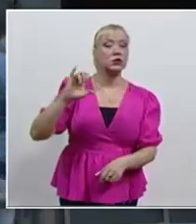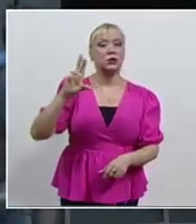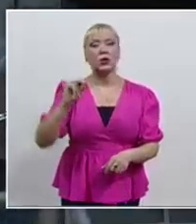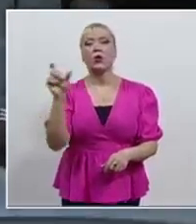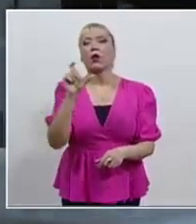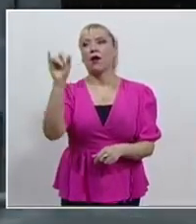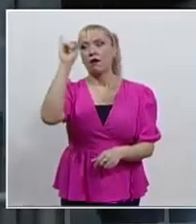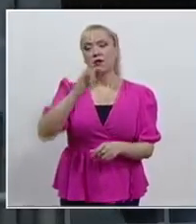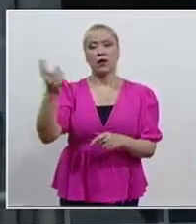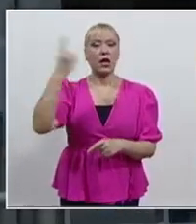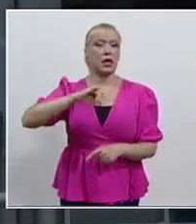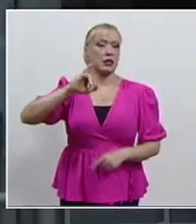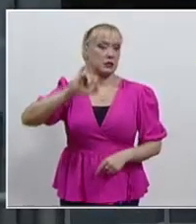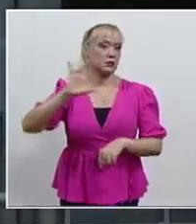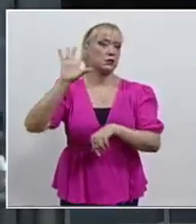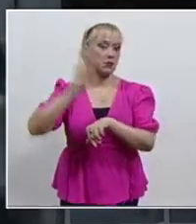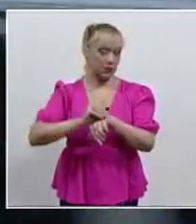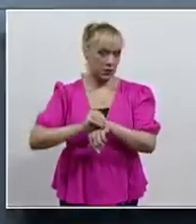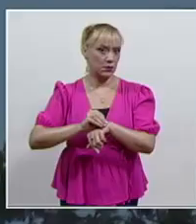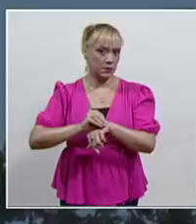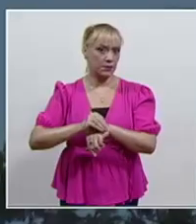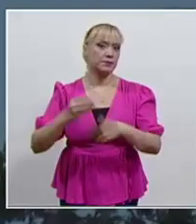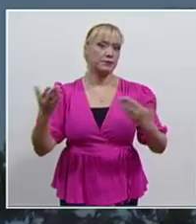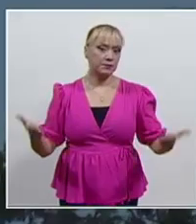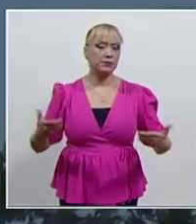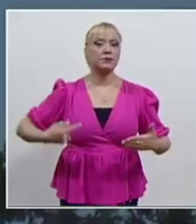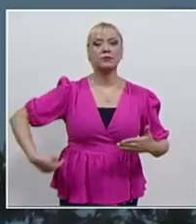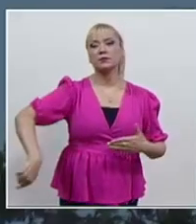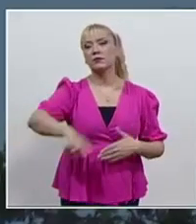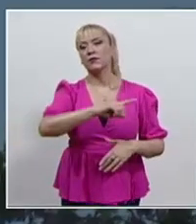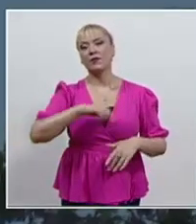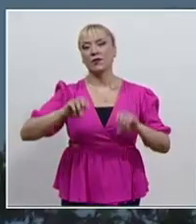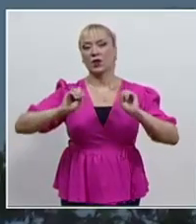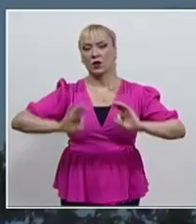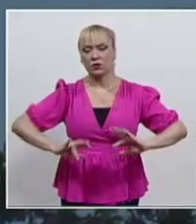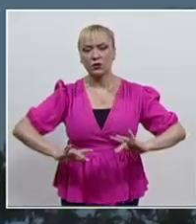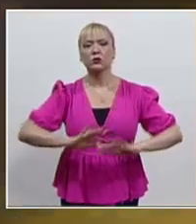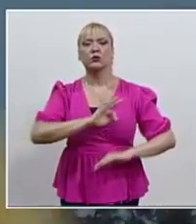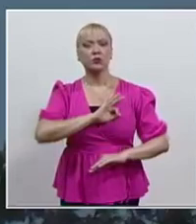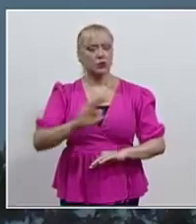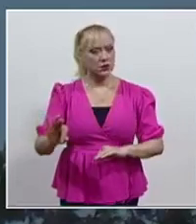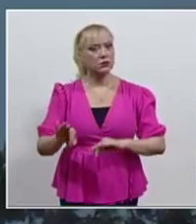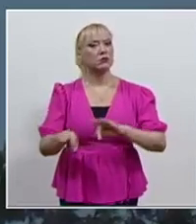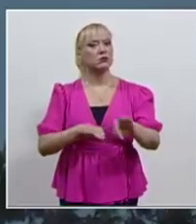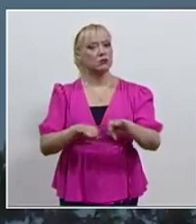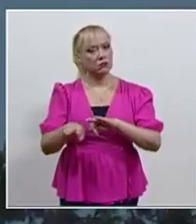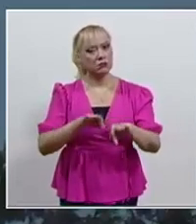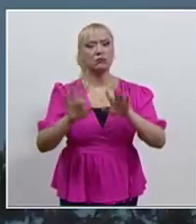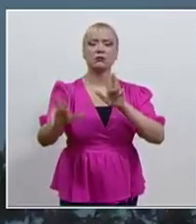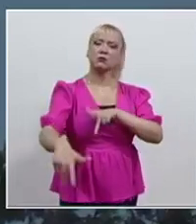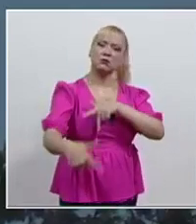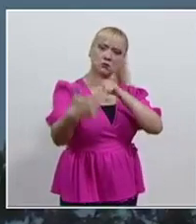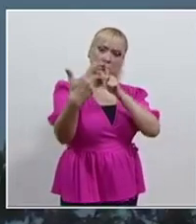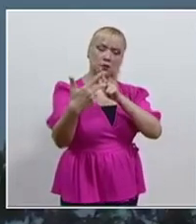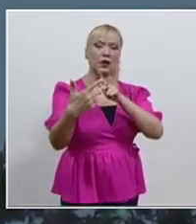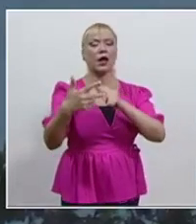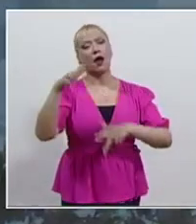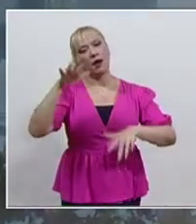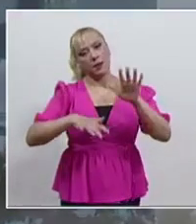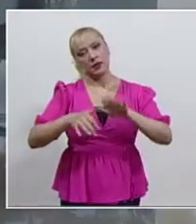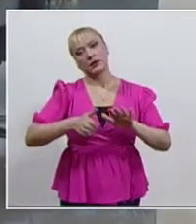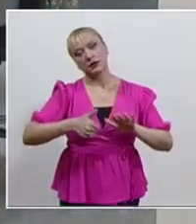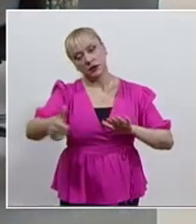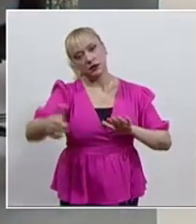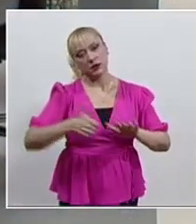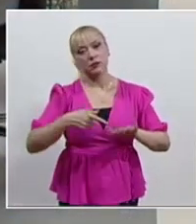Consejo. Los titulares de órganos jurisdiccionales y áreas administrativas podrán desempeñar sus tareas a distancia. La excepción para que se